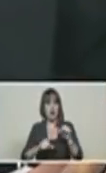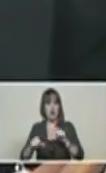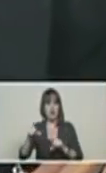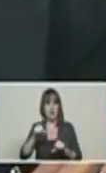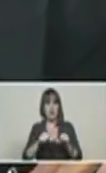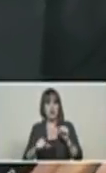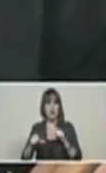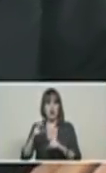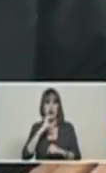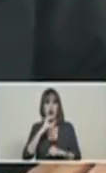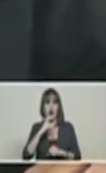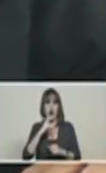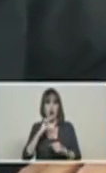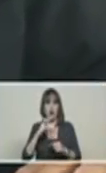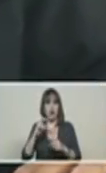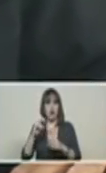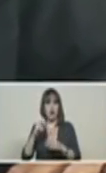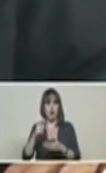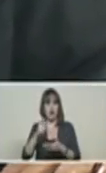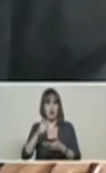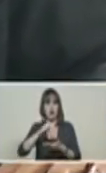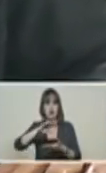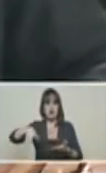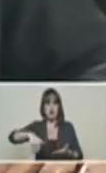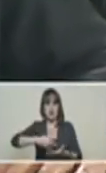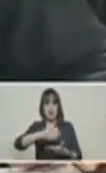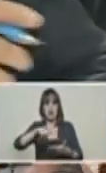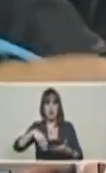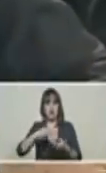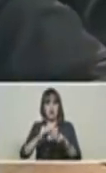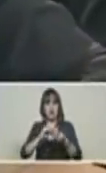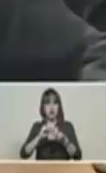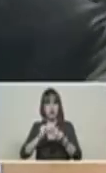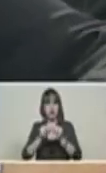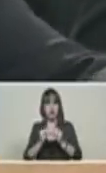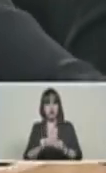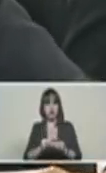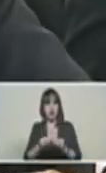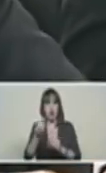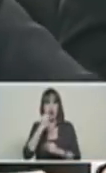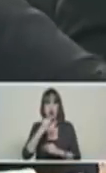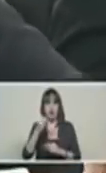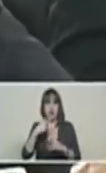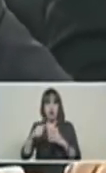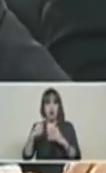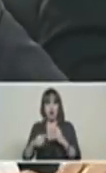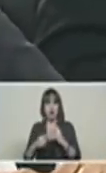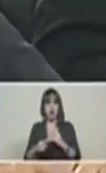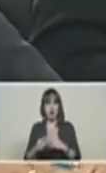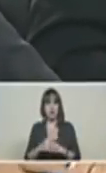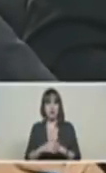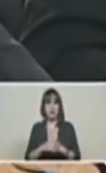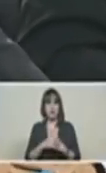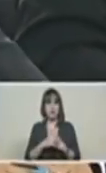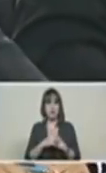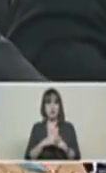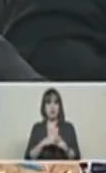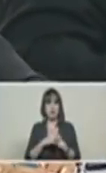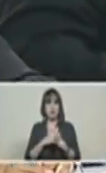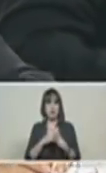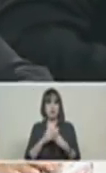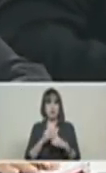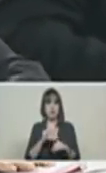hierro, cemento, alimentos. Sobre esto vamos a trabajar en estos días. Estamos